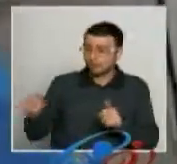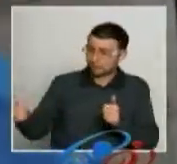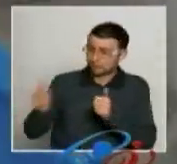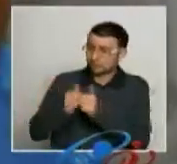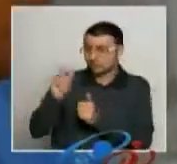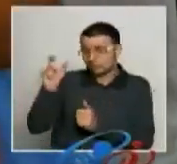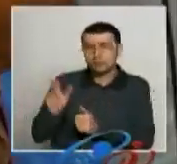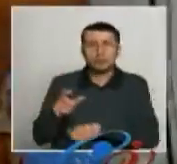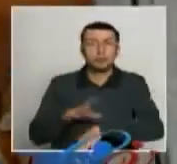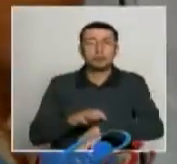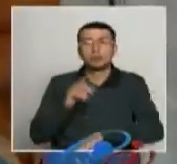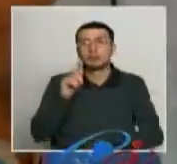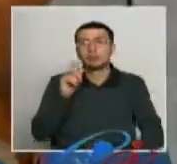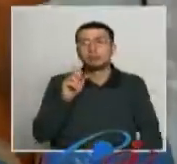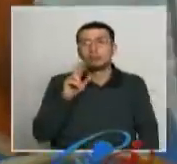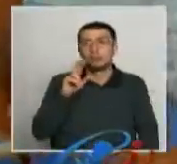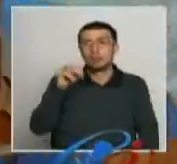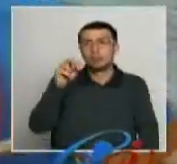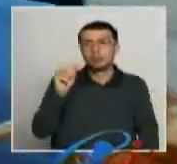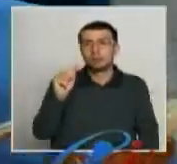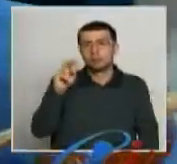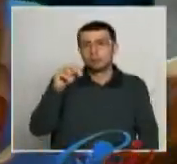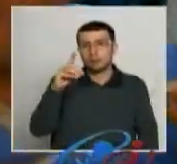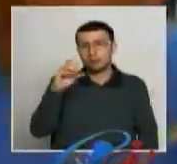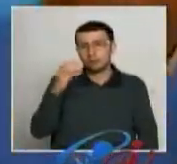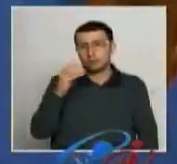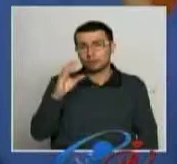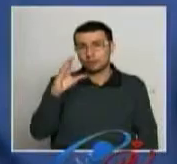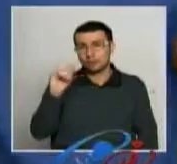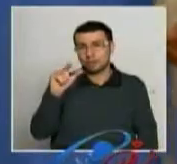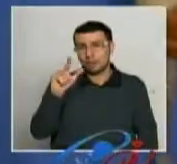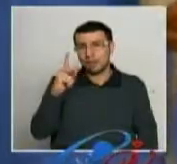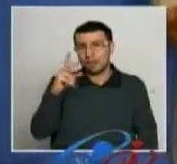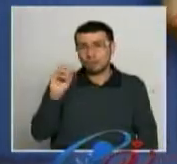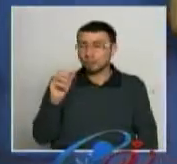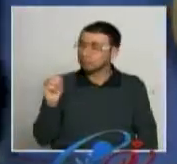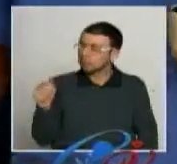doctor Fernando Calvo, que es la persona, doctor Fernando, continúe.